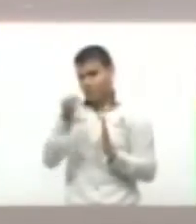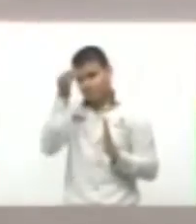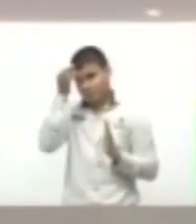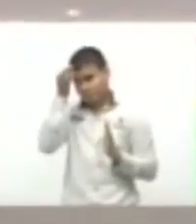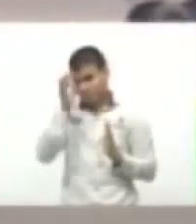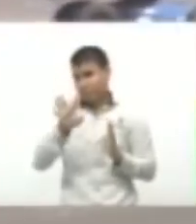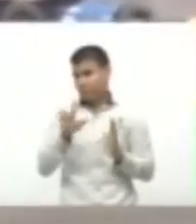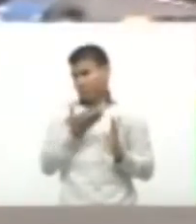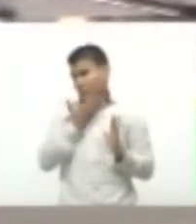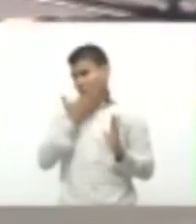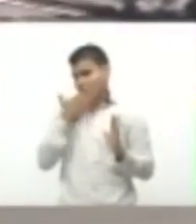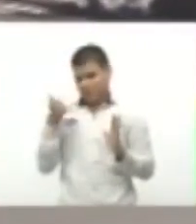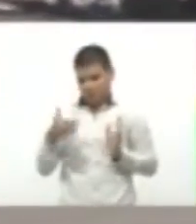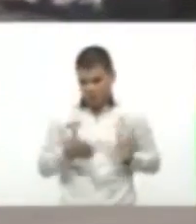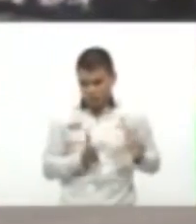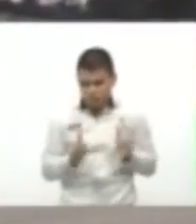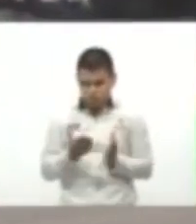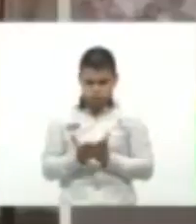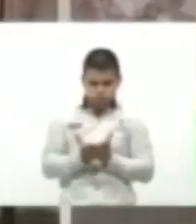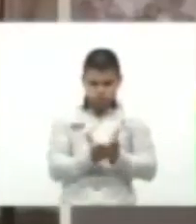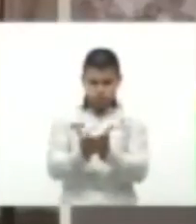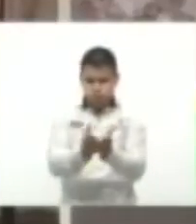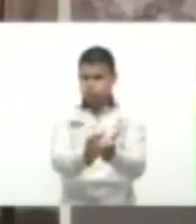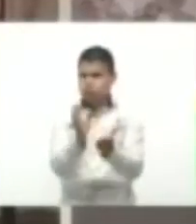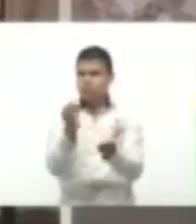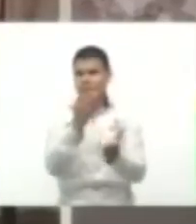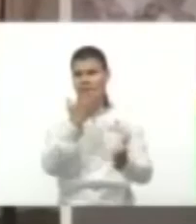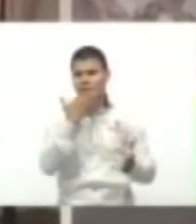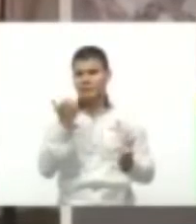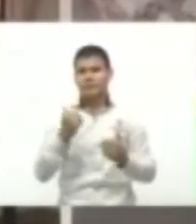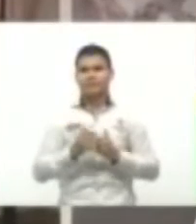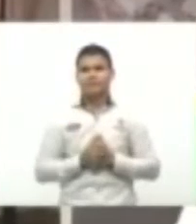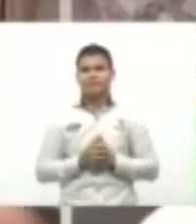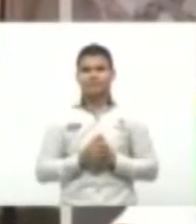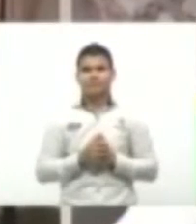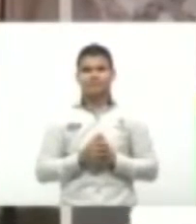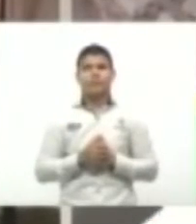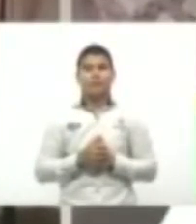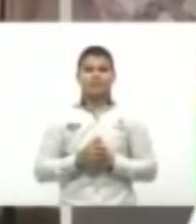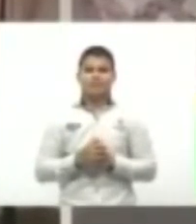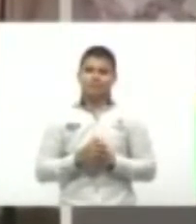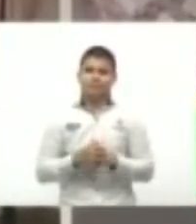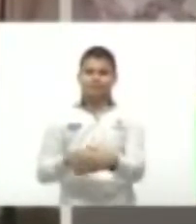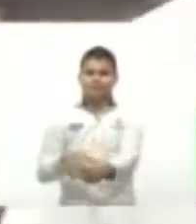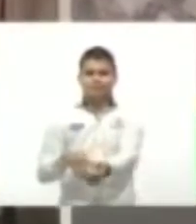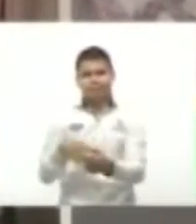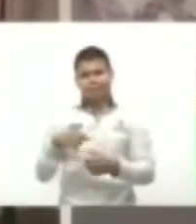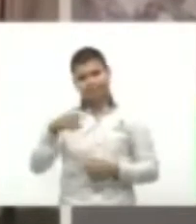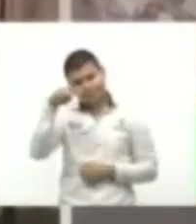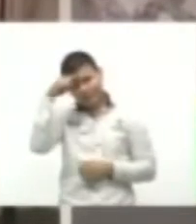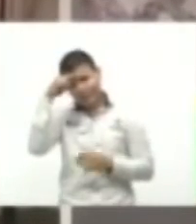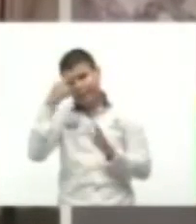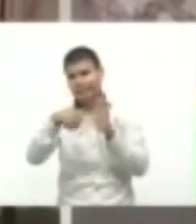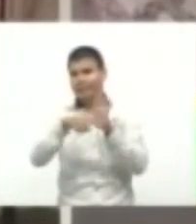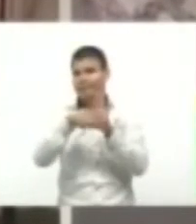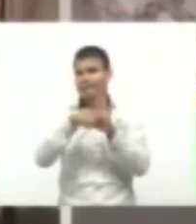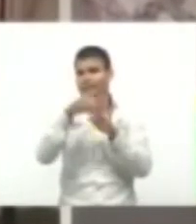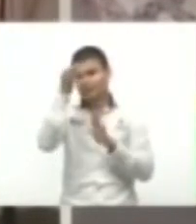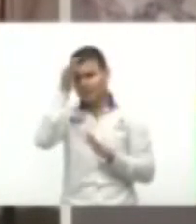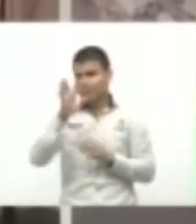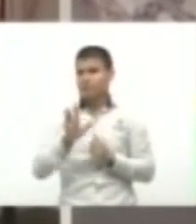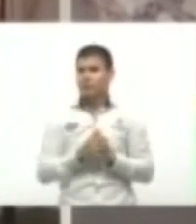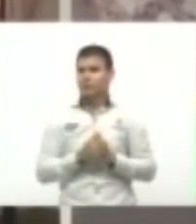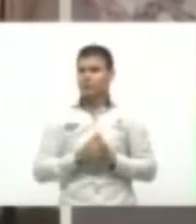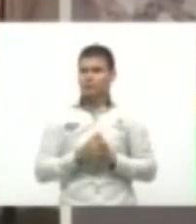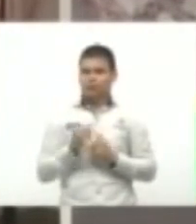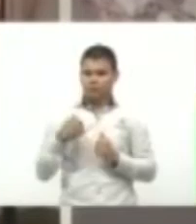la navegabilidad y acceso al puerto. La parte negativa es el retraso que se puede llevar en las obras. Un retraso es en algo que considero también